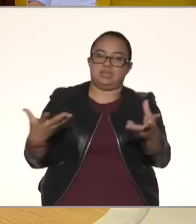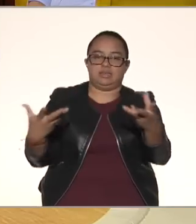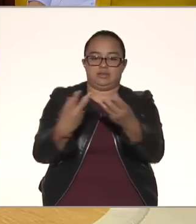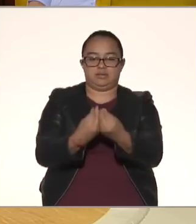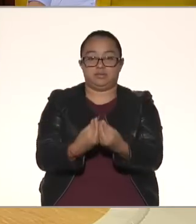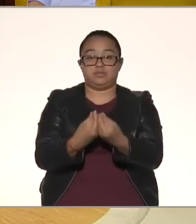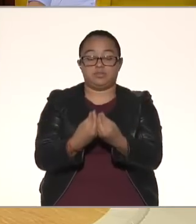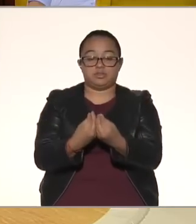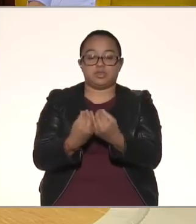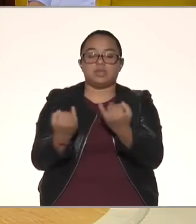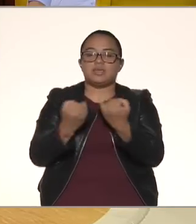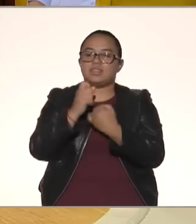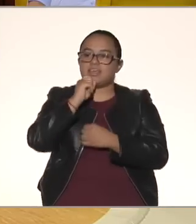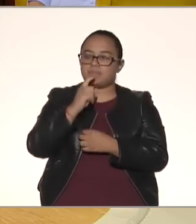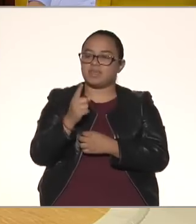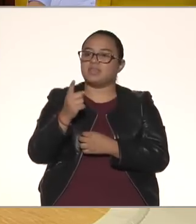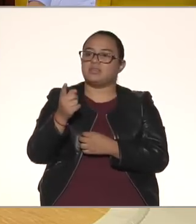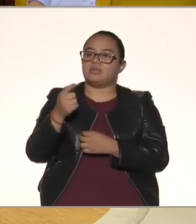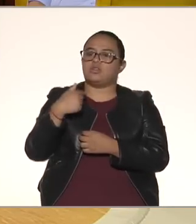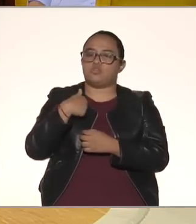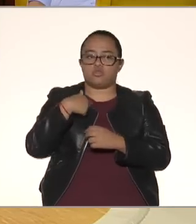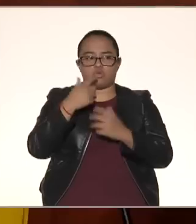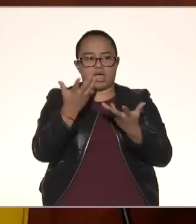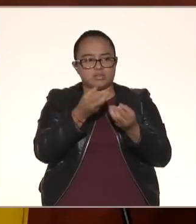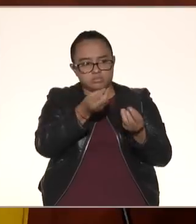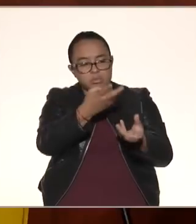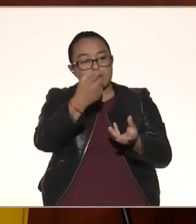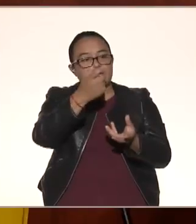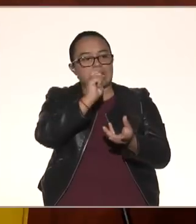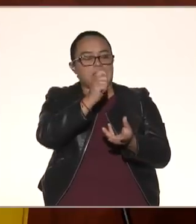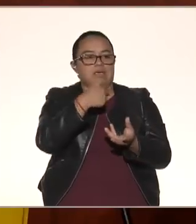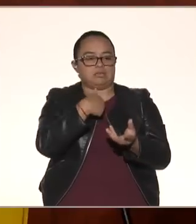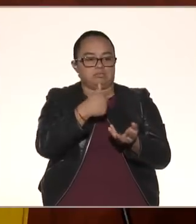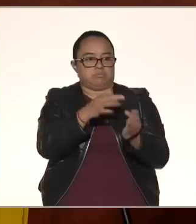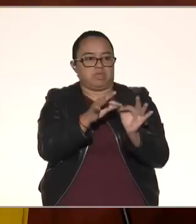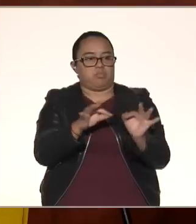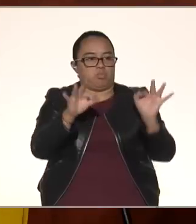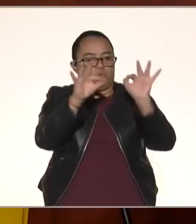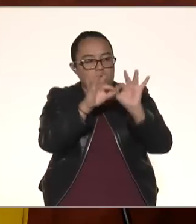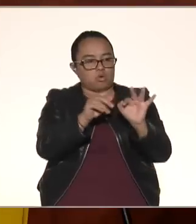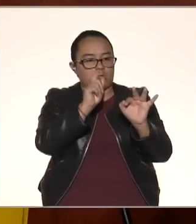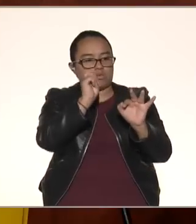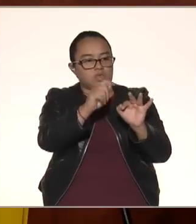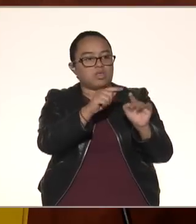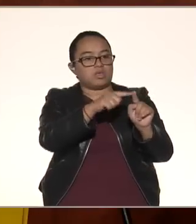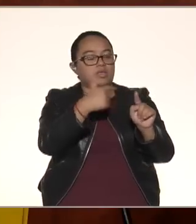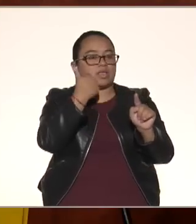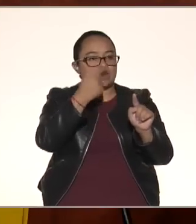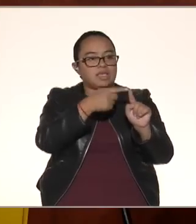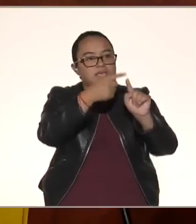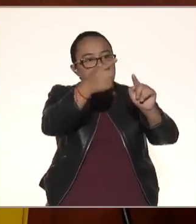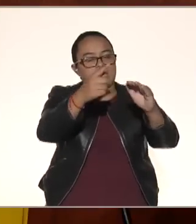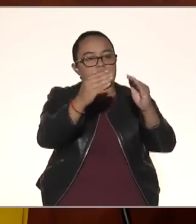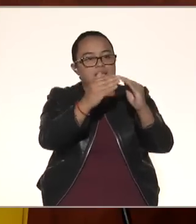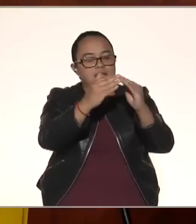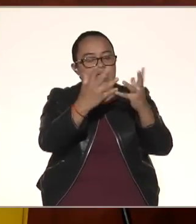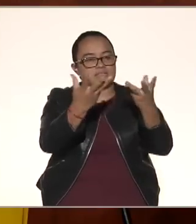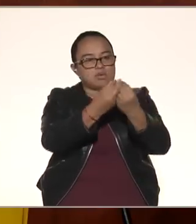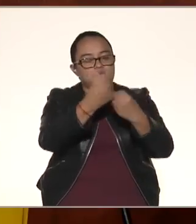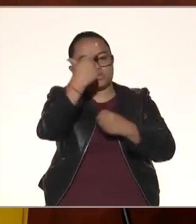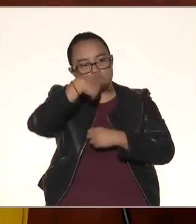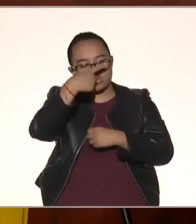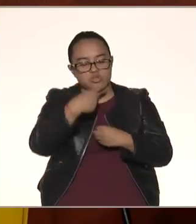querer estar, y de hacerte sentir que me importas, que me interesa que sobrevivas, que llegues viva o vivo a casa en la noche,